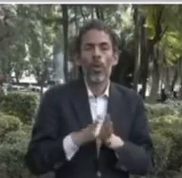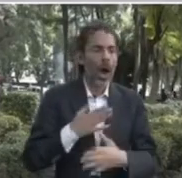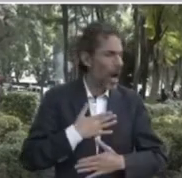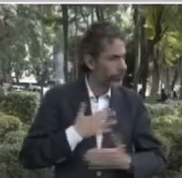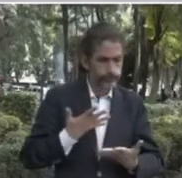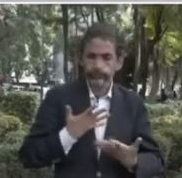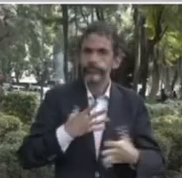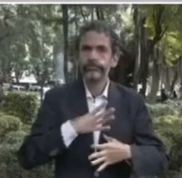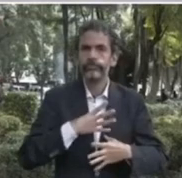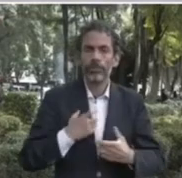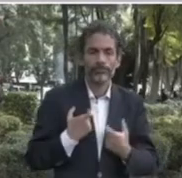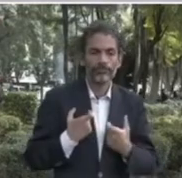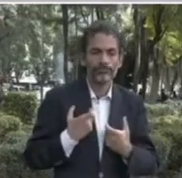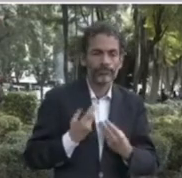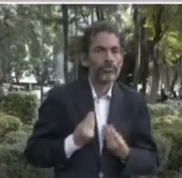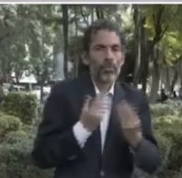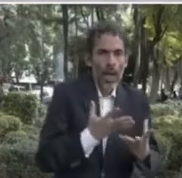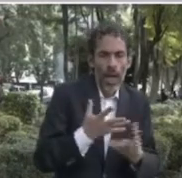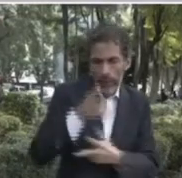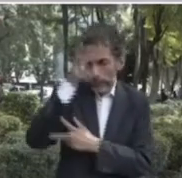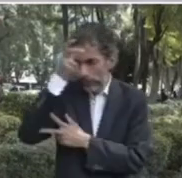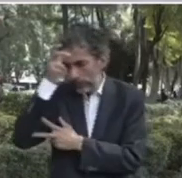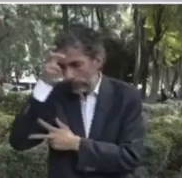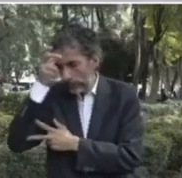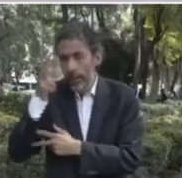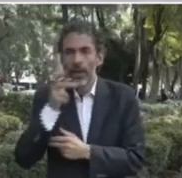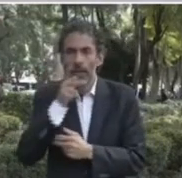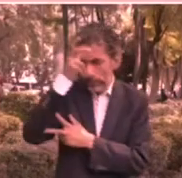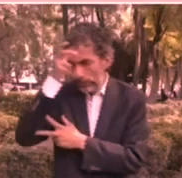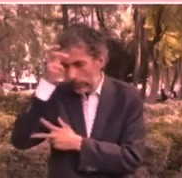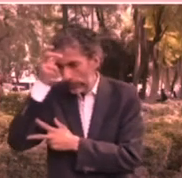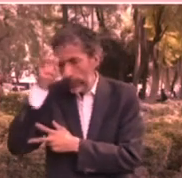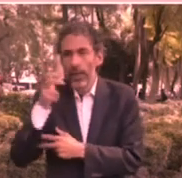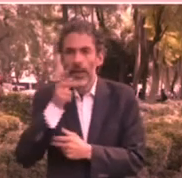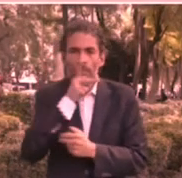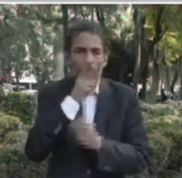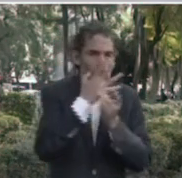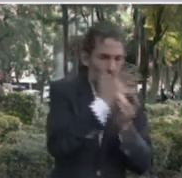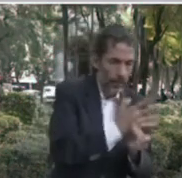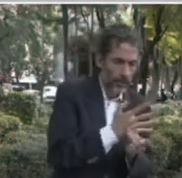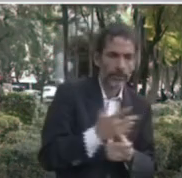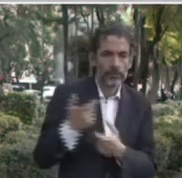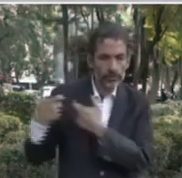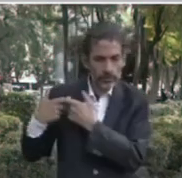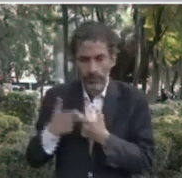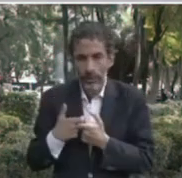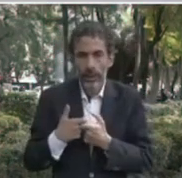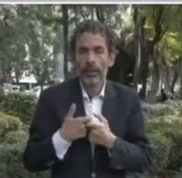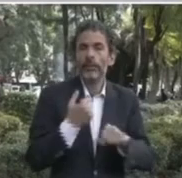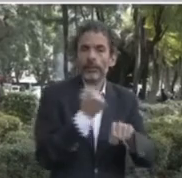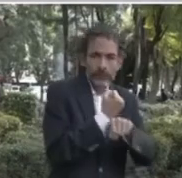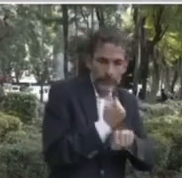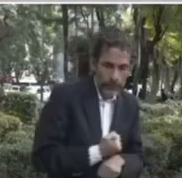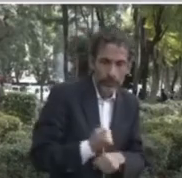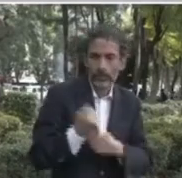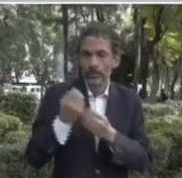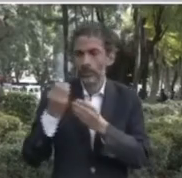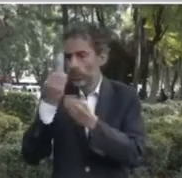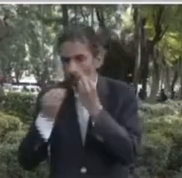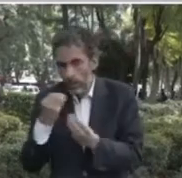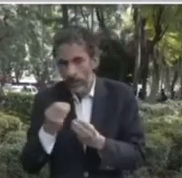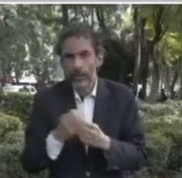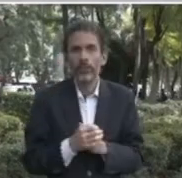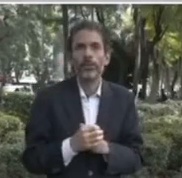tenemos: inteligencia, palabras, dinero, zapatos, comida,